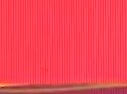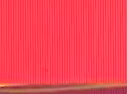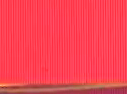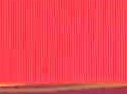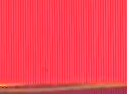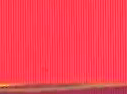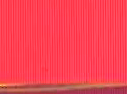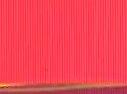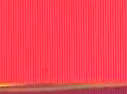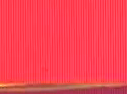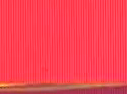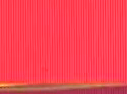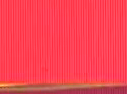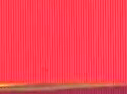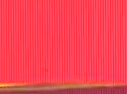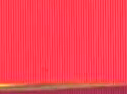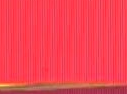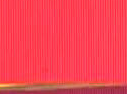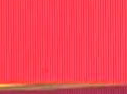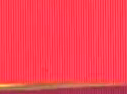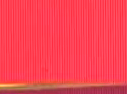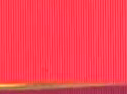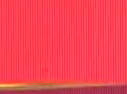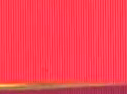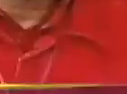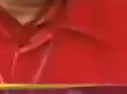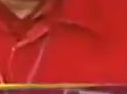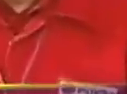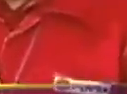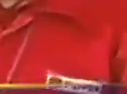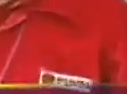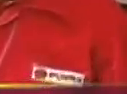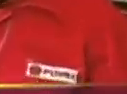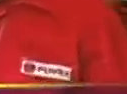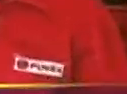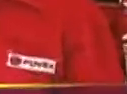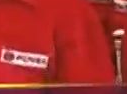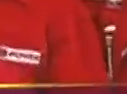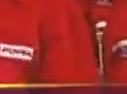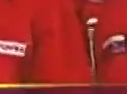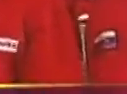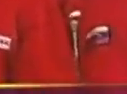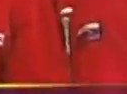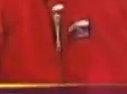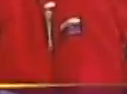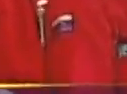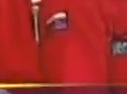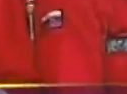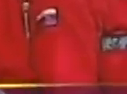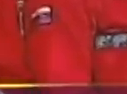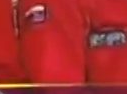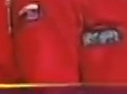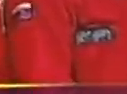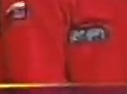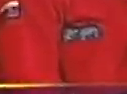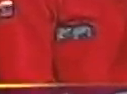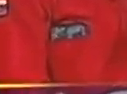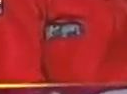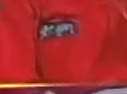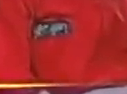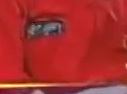estar entregado también a los intereses del imperialismo. 10 años de